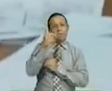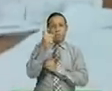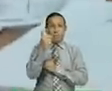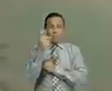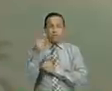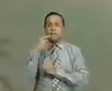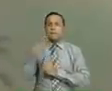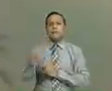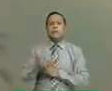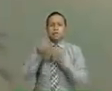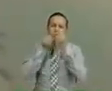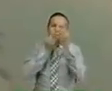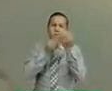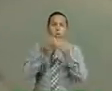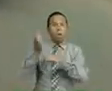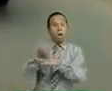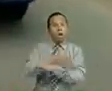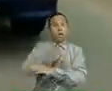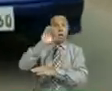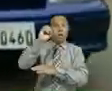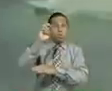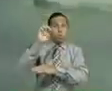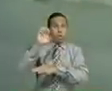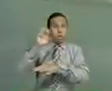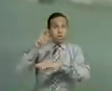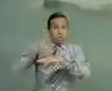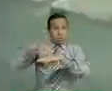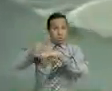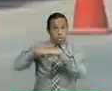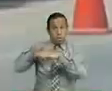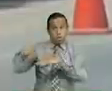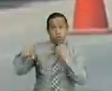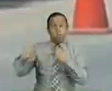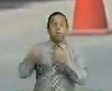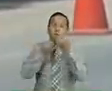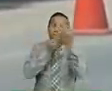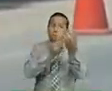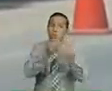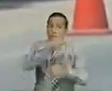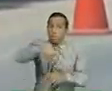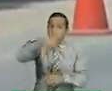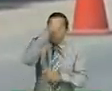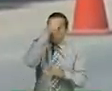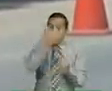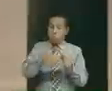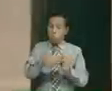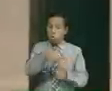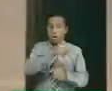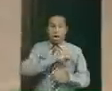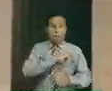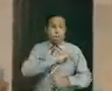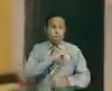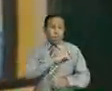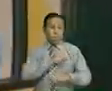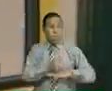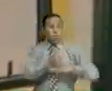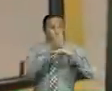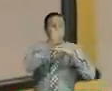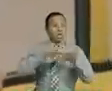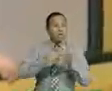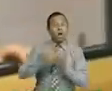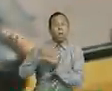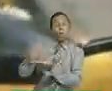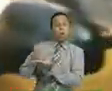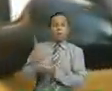Nacional y recordó a los alcaldes que no pueden interrumpir actividades ni servicios. Se aprueba la circulación de taxis